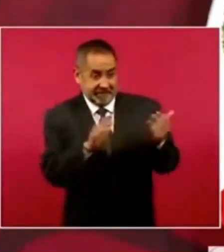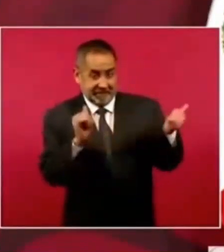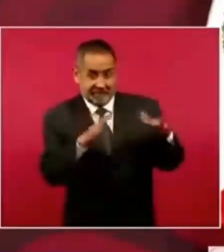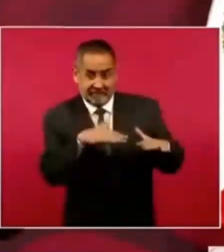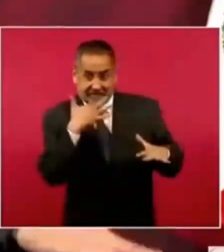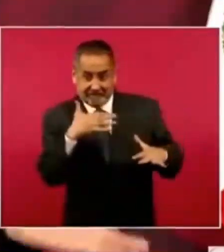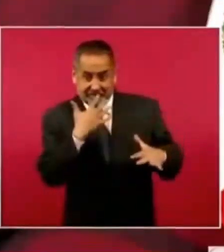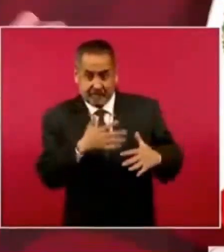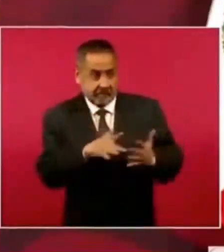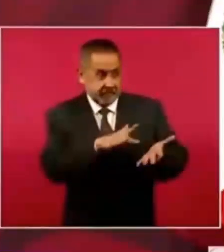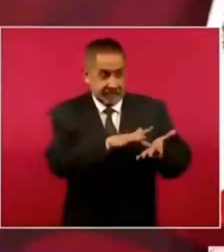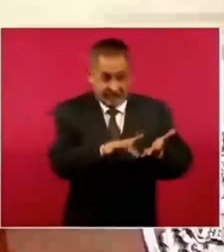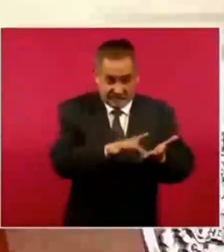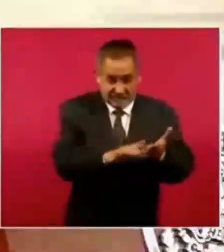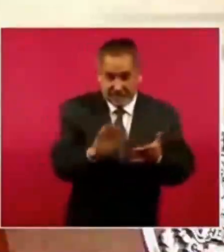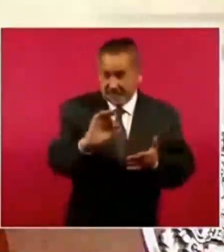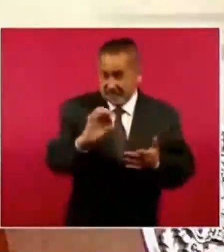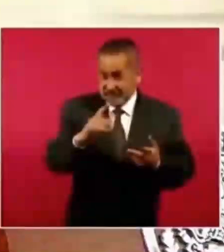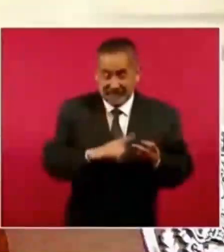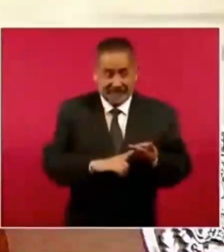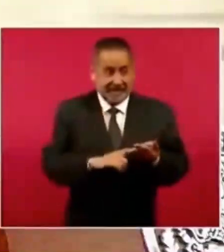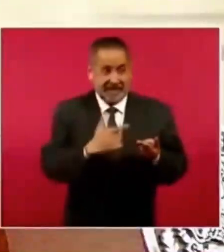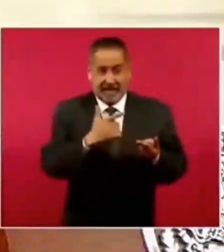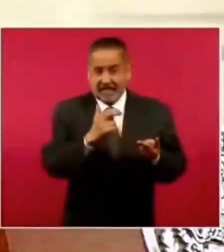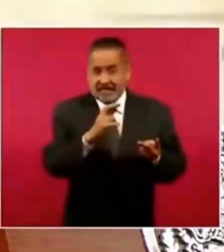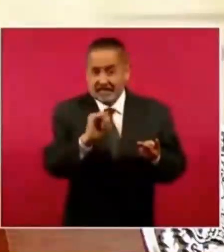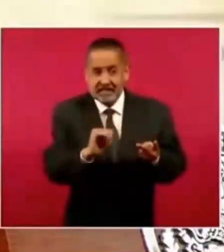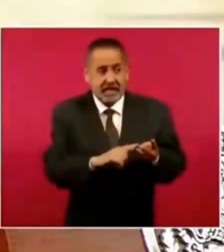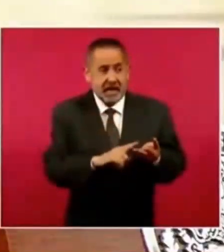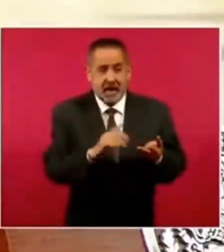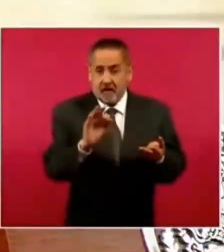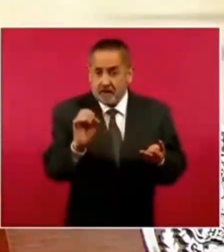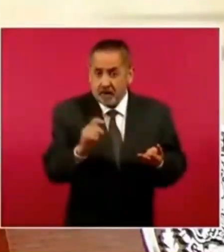a Calderón, a García Luna, a Fox,